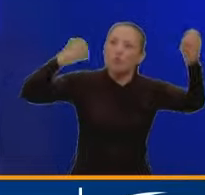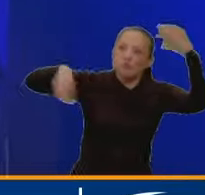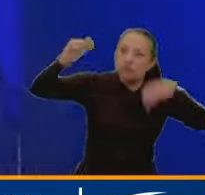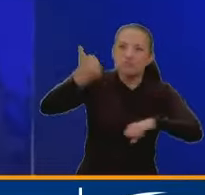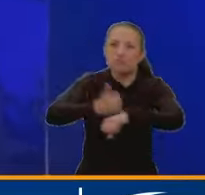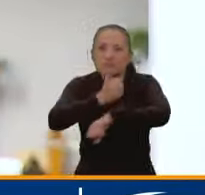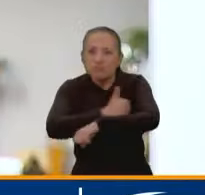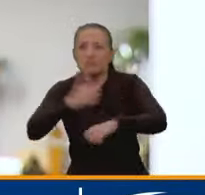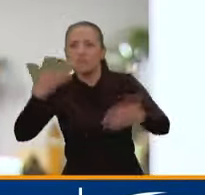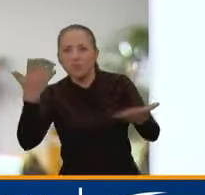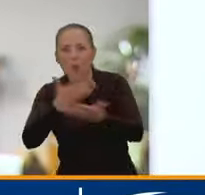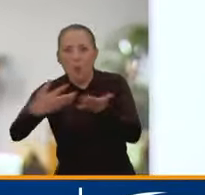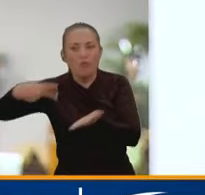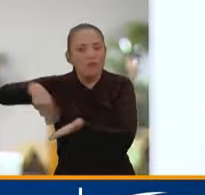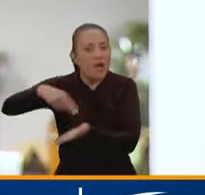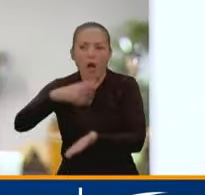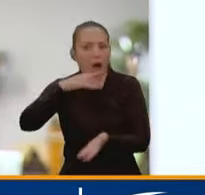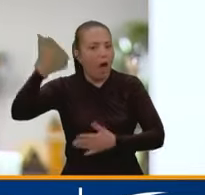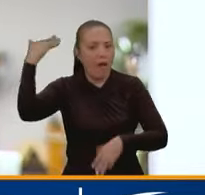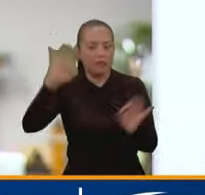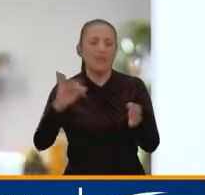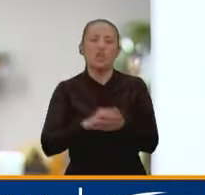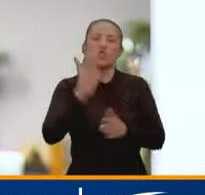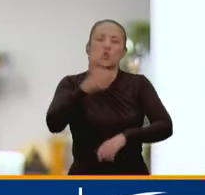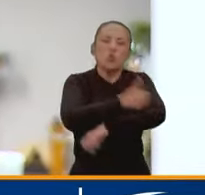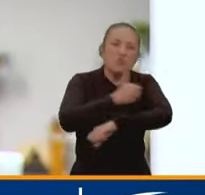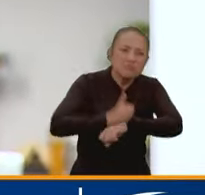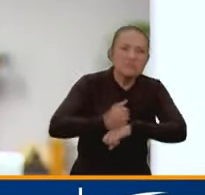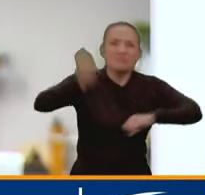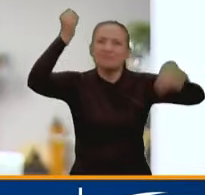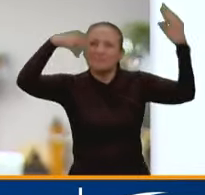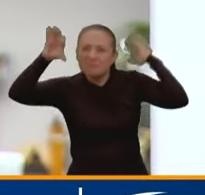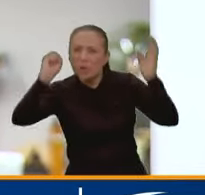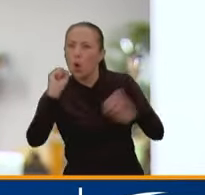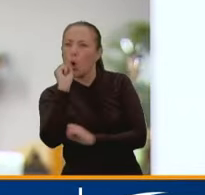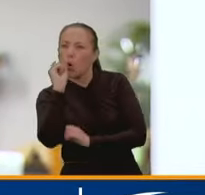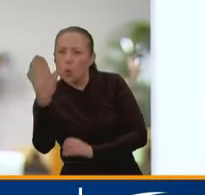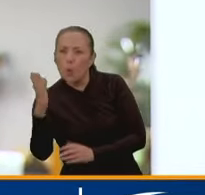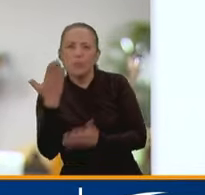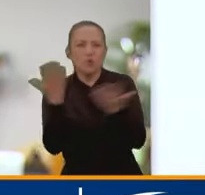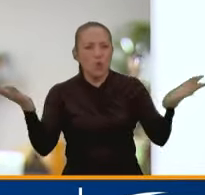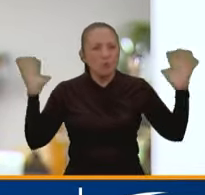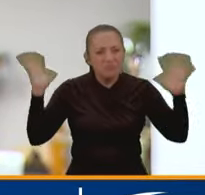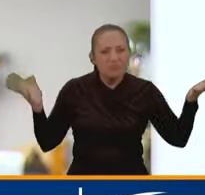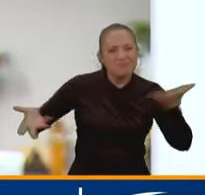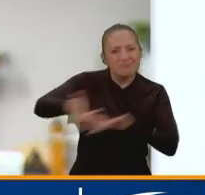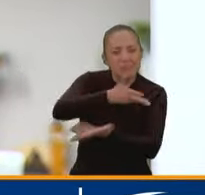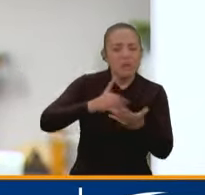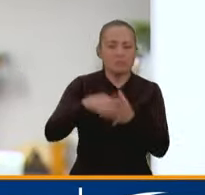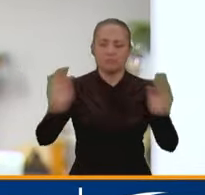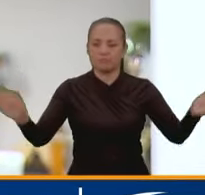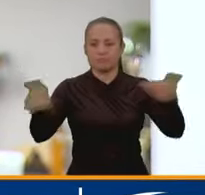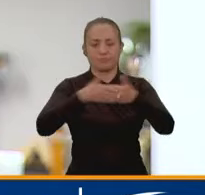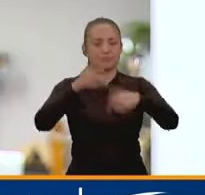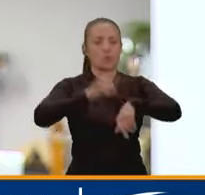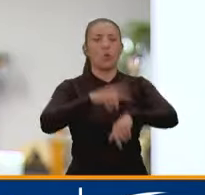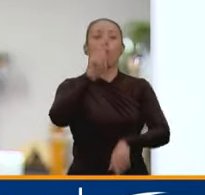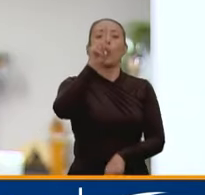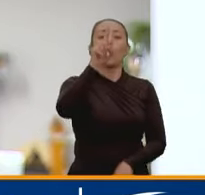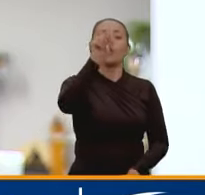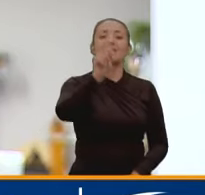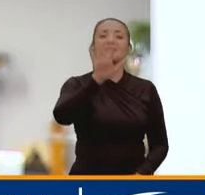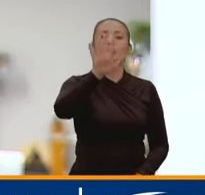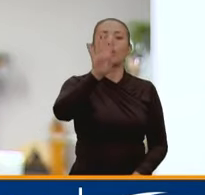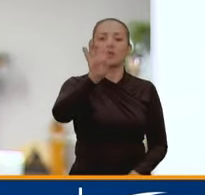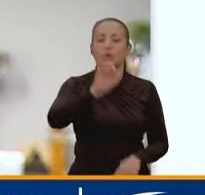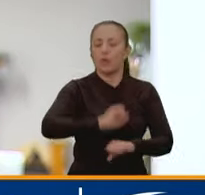entretenimiento. Lo que son bares, tabernas, discotecas, clubes sociales, cerrarán a la 1:59 de la